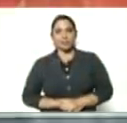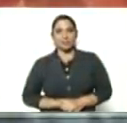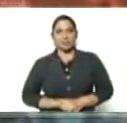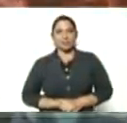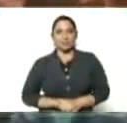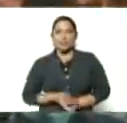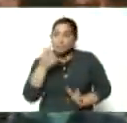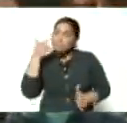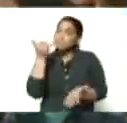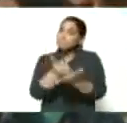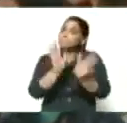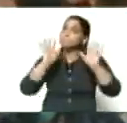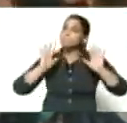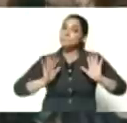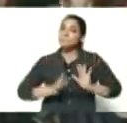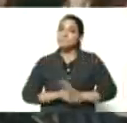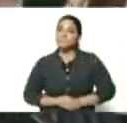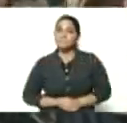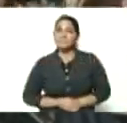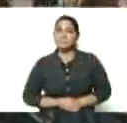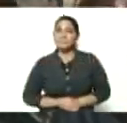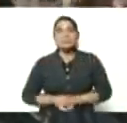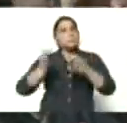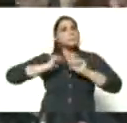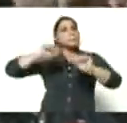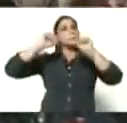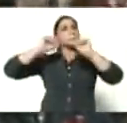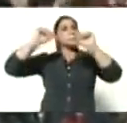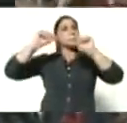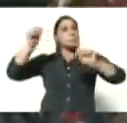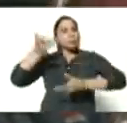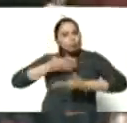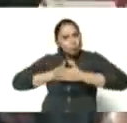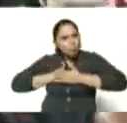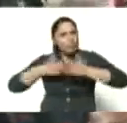Ah, mira. Una barra solidaria.